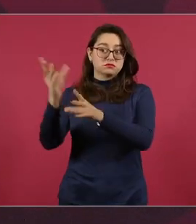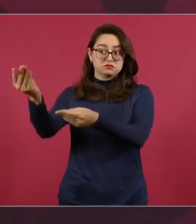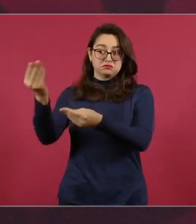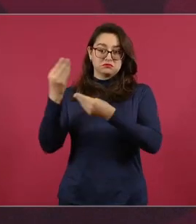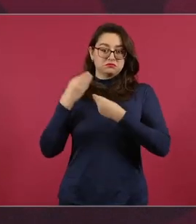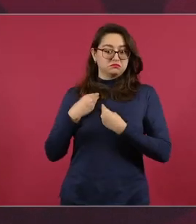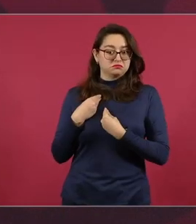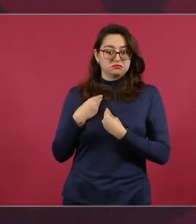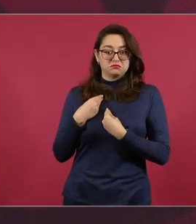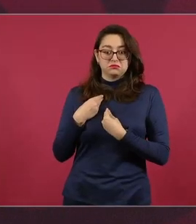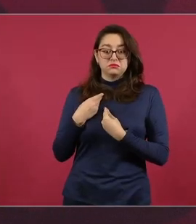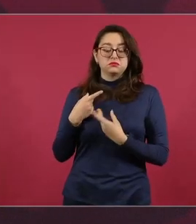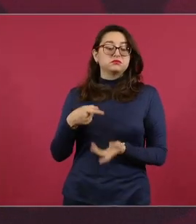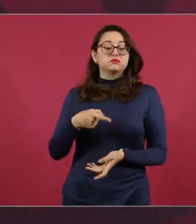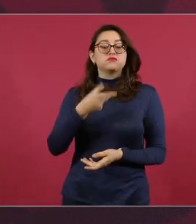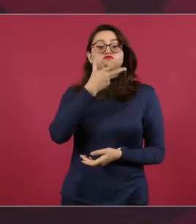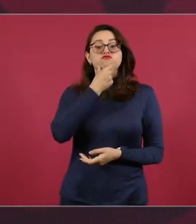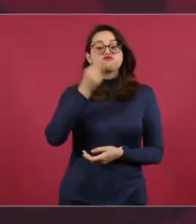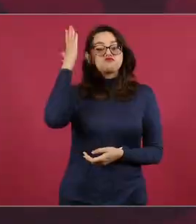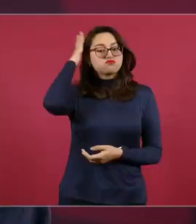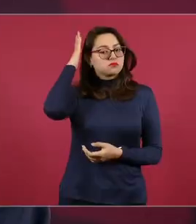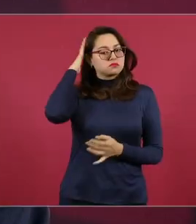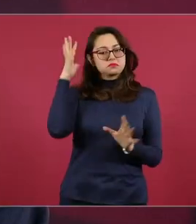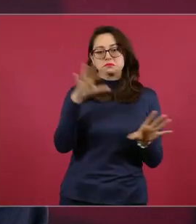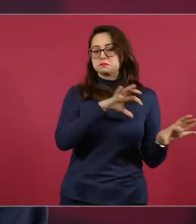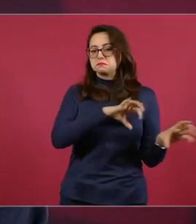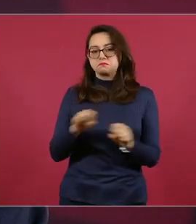al líder de la banda.